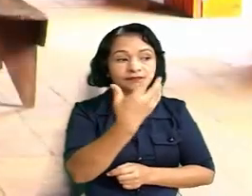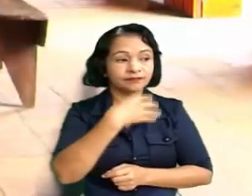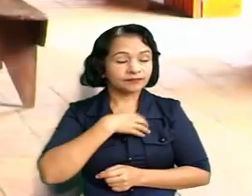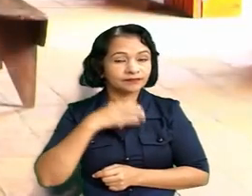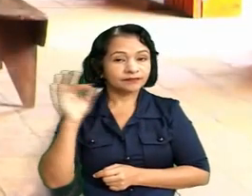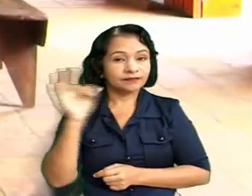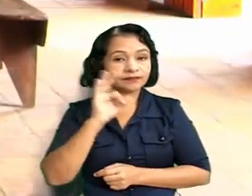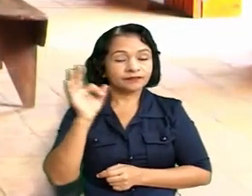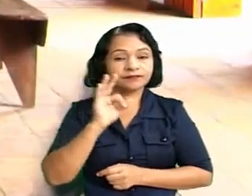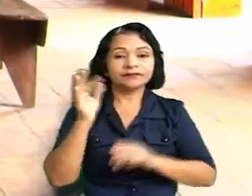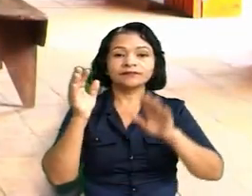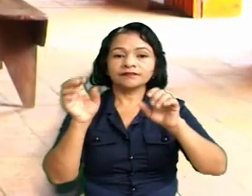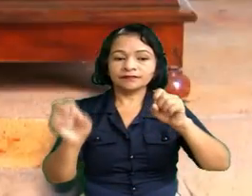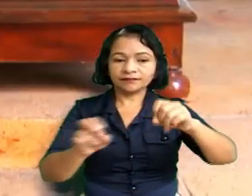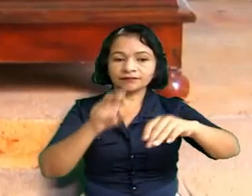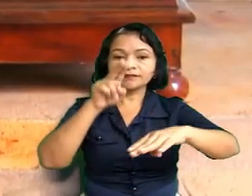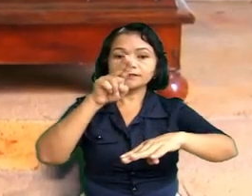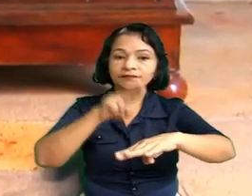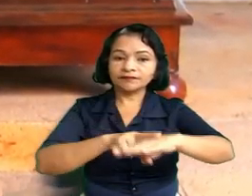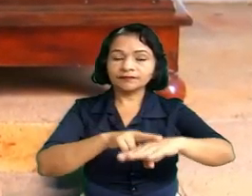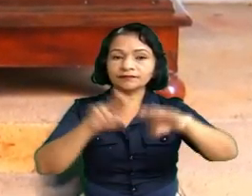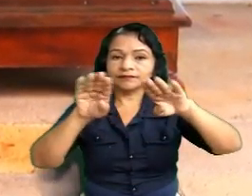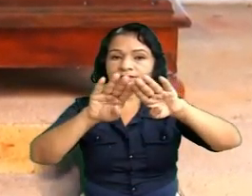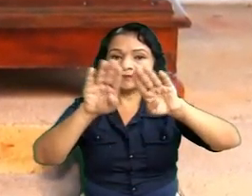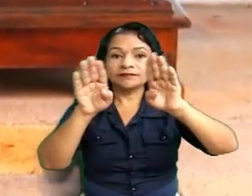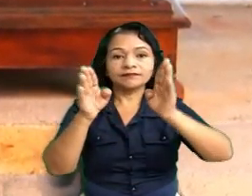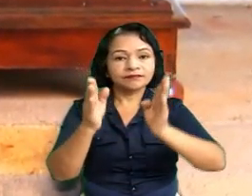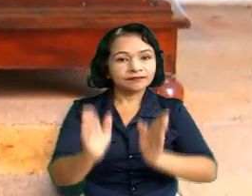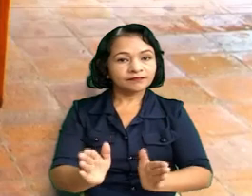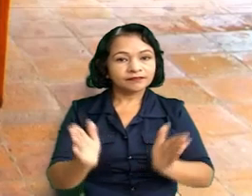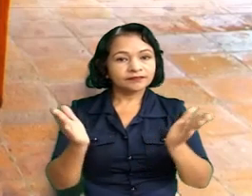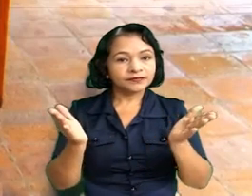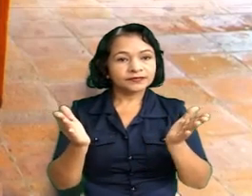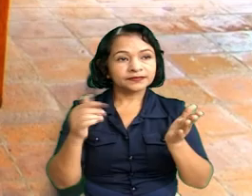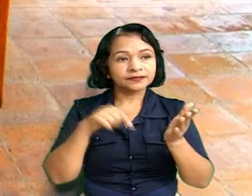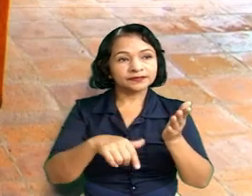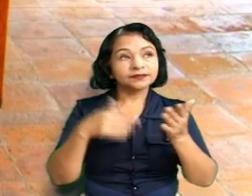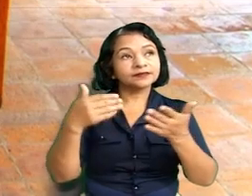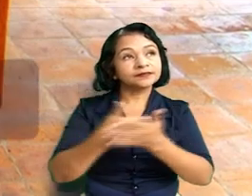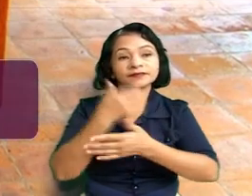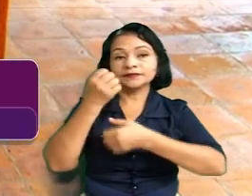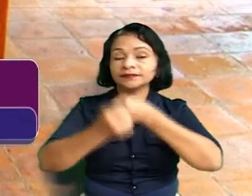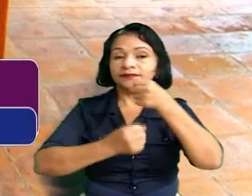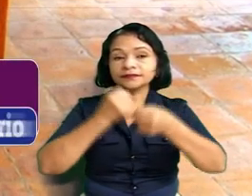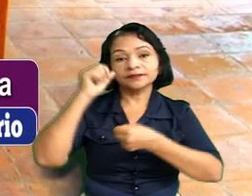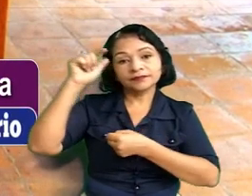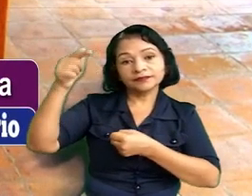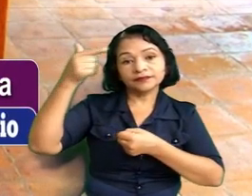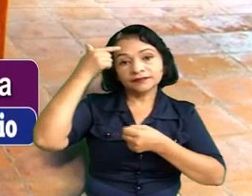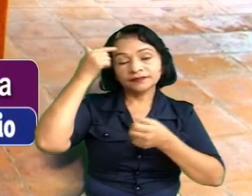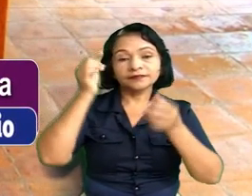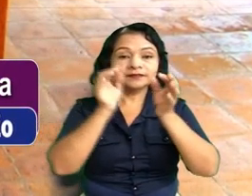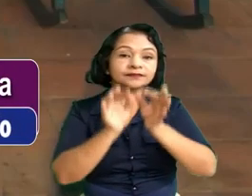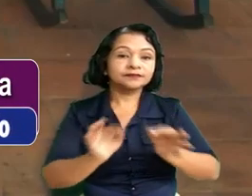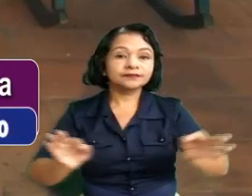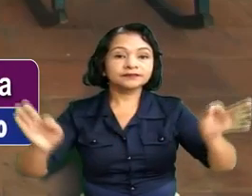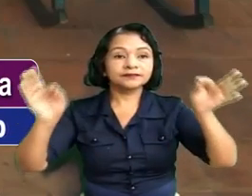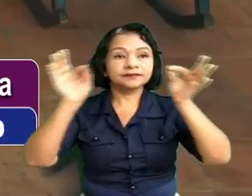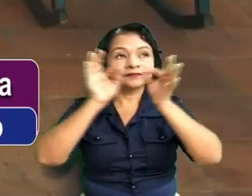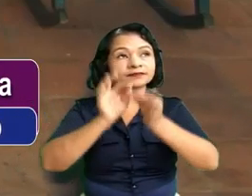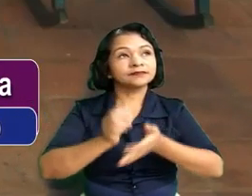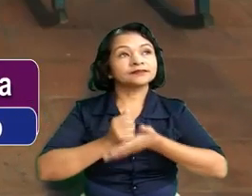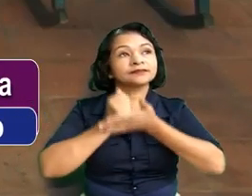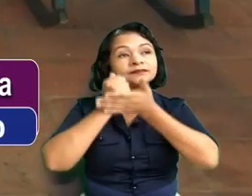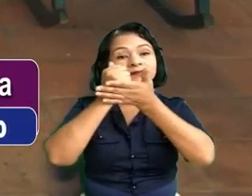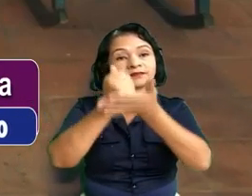de una heroína nacional. Entonces, esta etapa para nosotros creo que es muy importante, porque esto permite